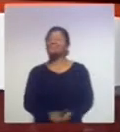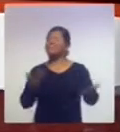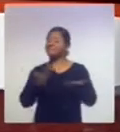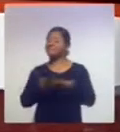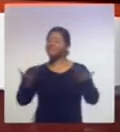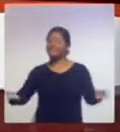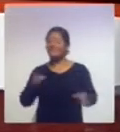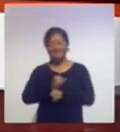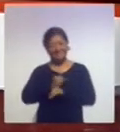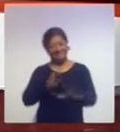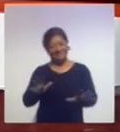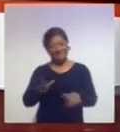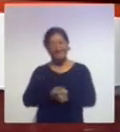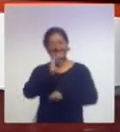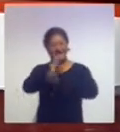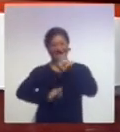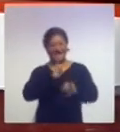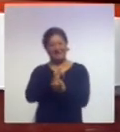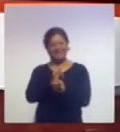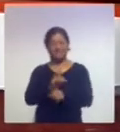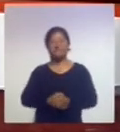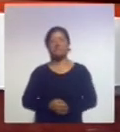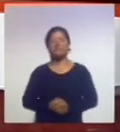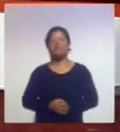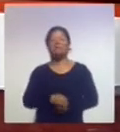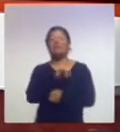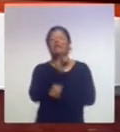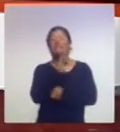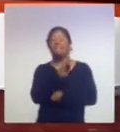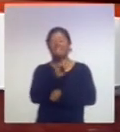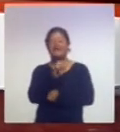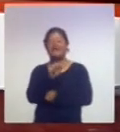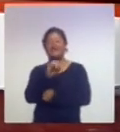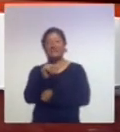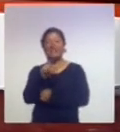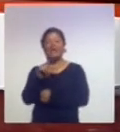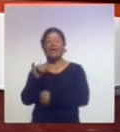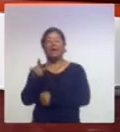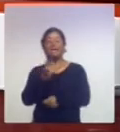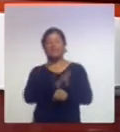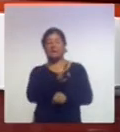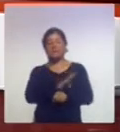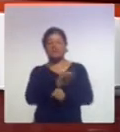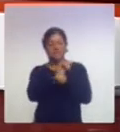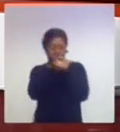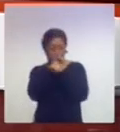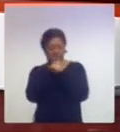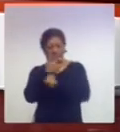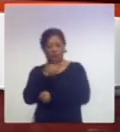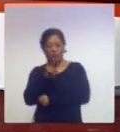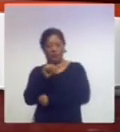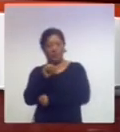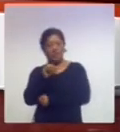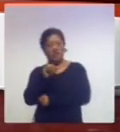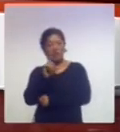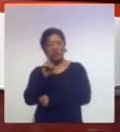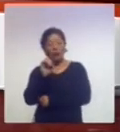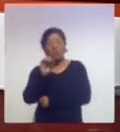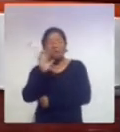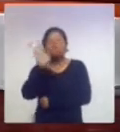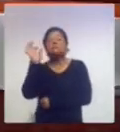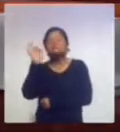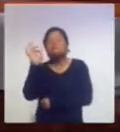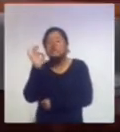Vamos ahora a la información internacional. La Fiscalía venezolana investigará a Guaidó por presunta traición a la